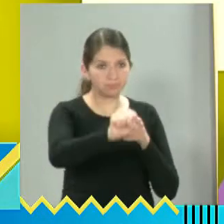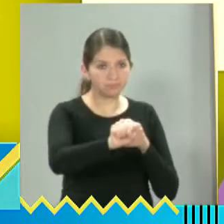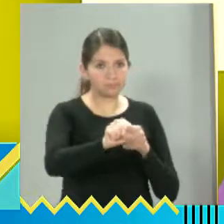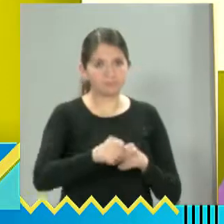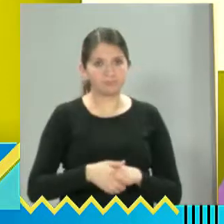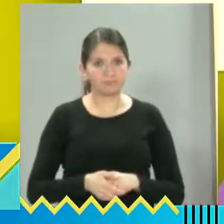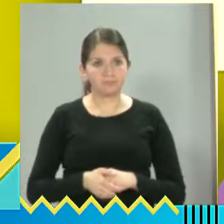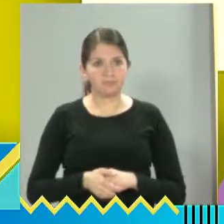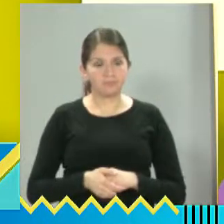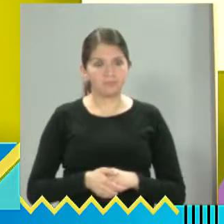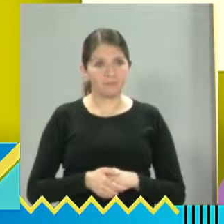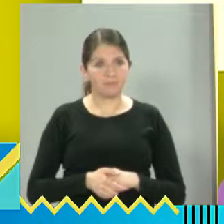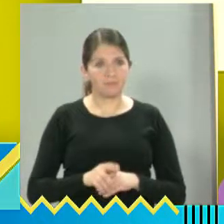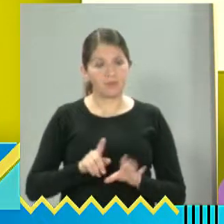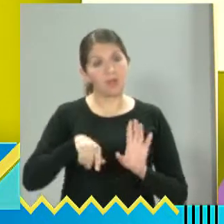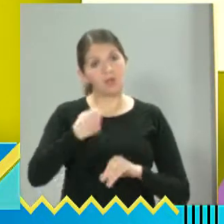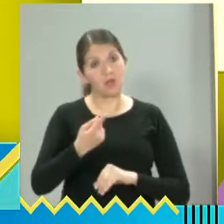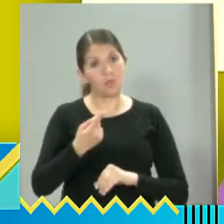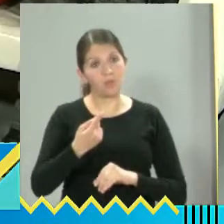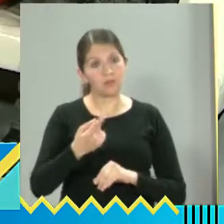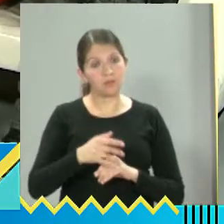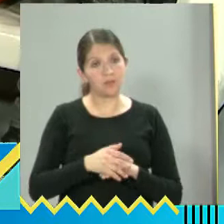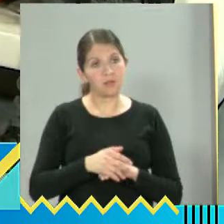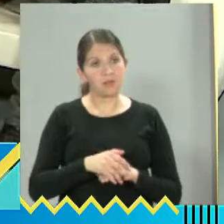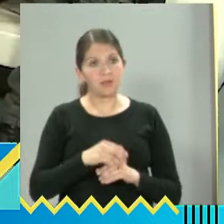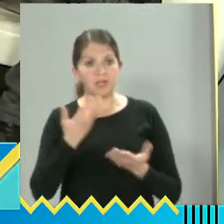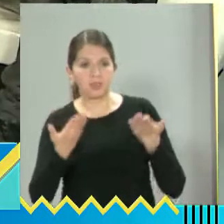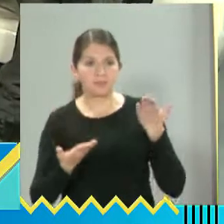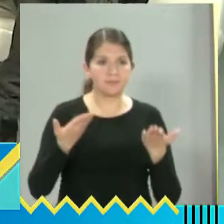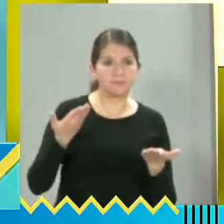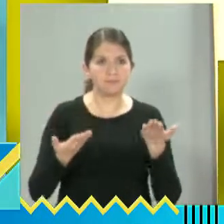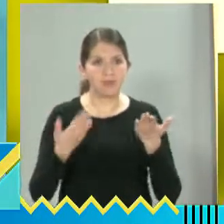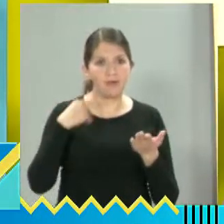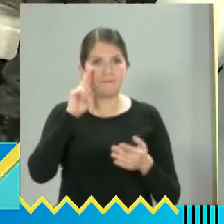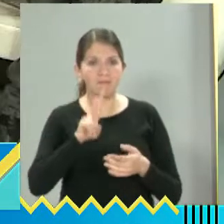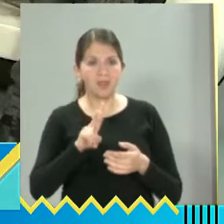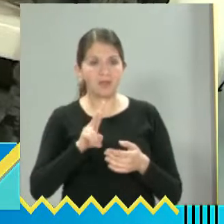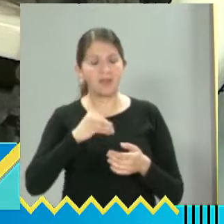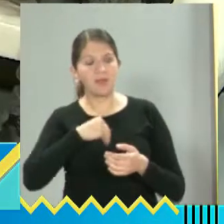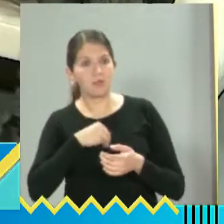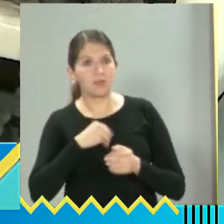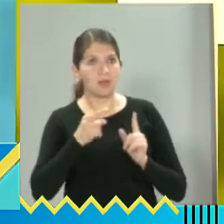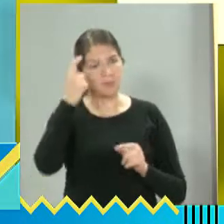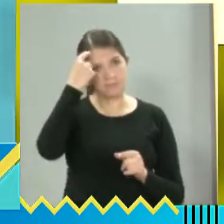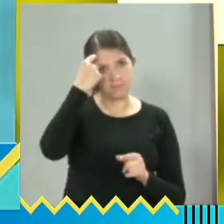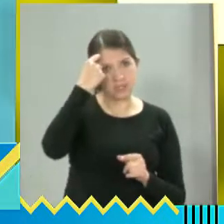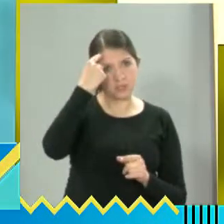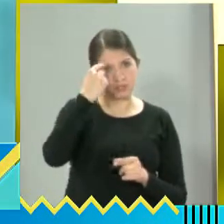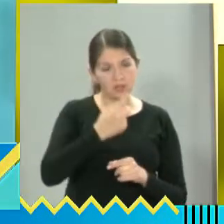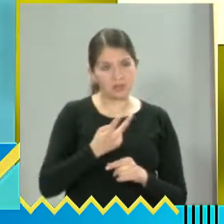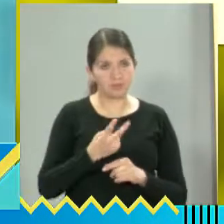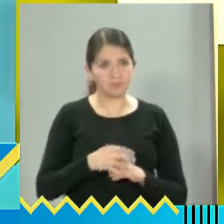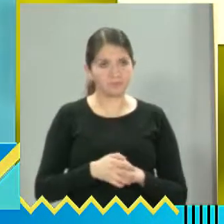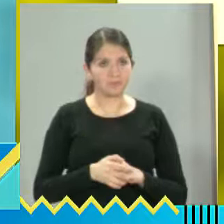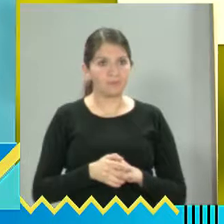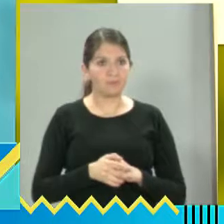medir entre, ¿cómo dijiste? El bolsillo, la emoción. Claro, la emoción y la razón. Exactamente. Y ahí mediar entre razón